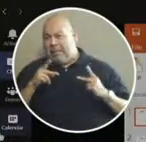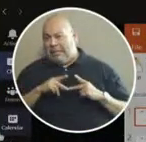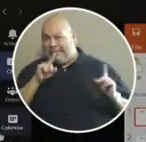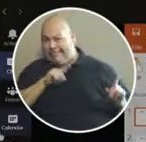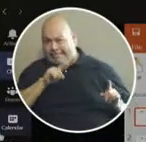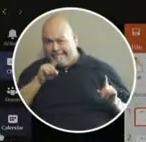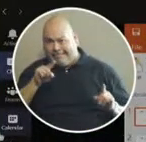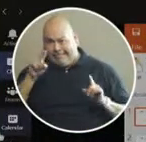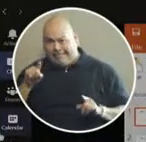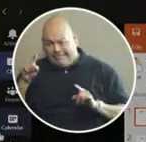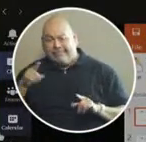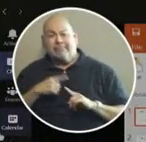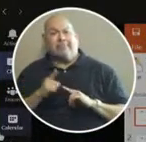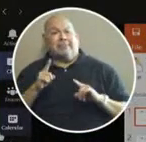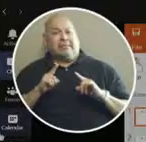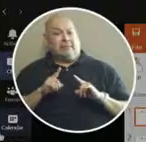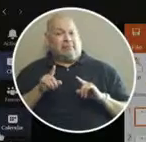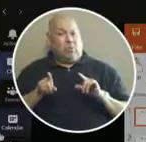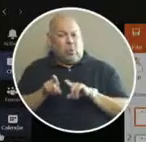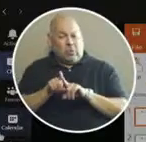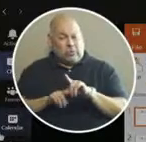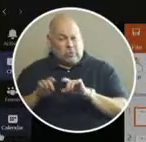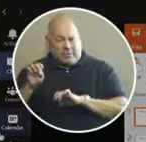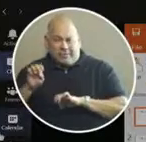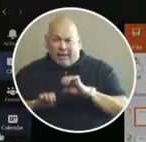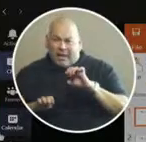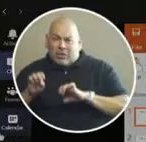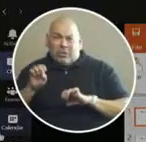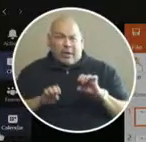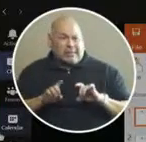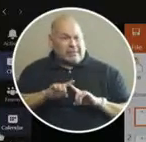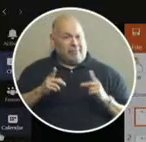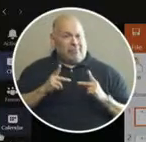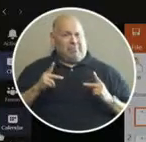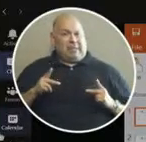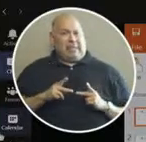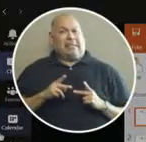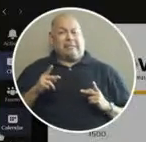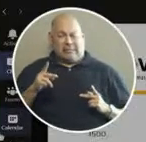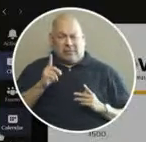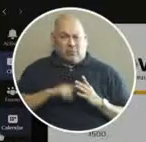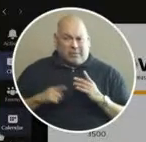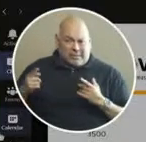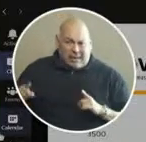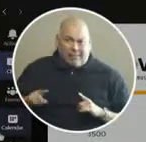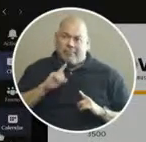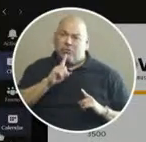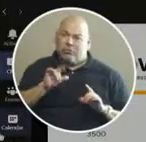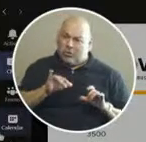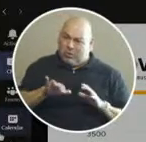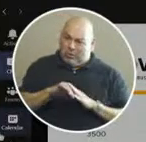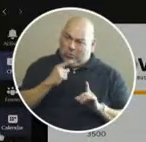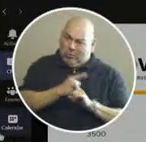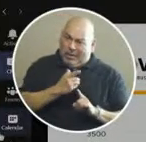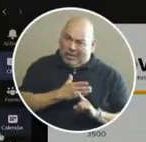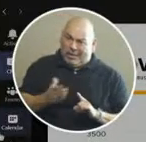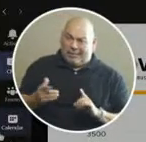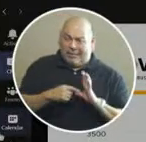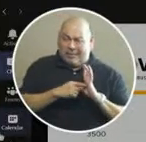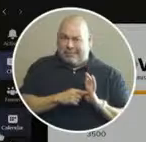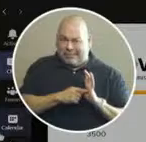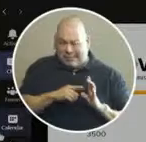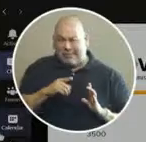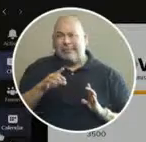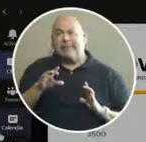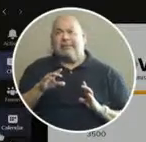hemos hecho evaluaciones a más de 75 lugares en los cuales nos pedían ayuda con los